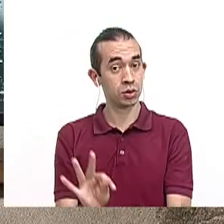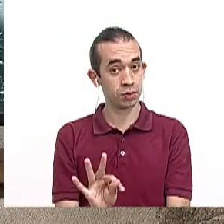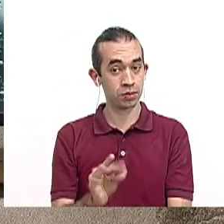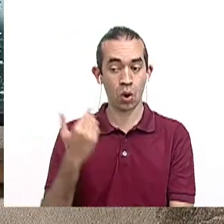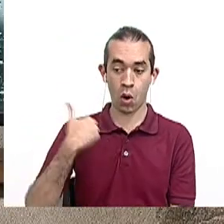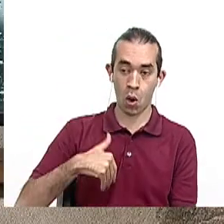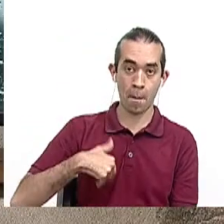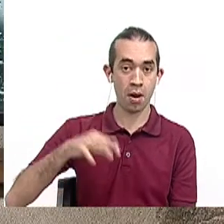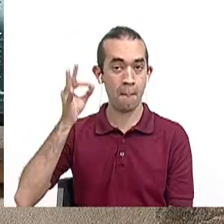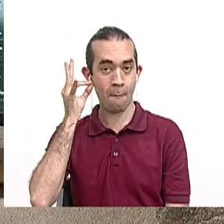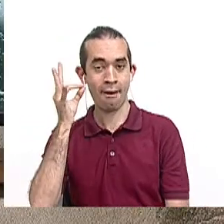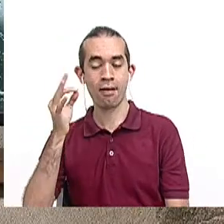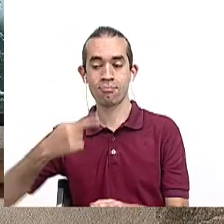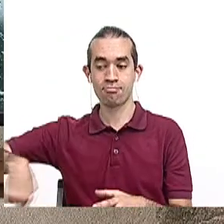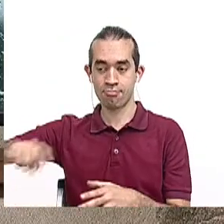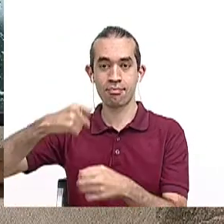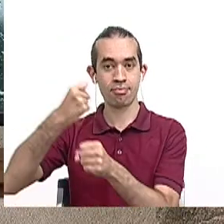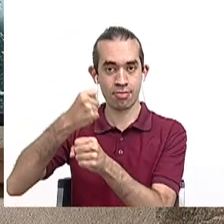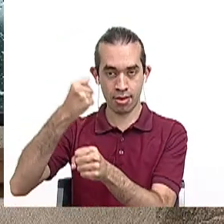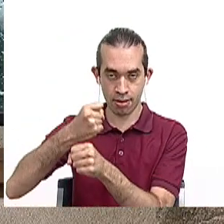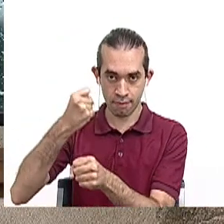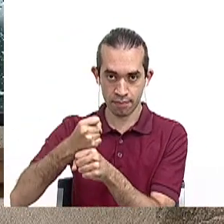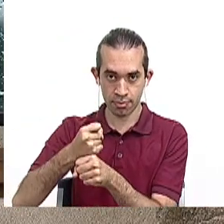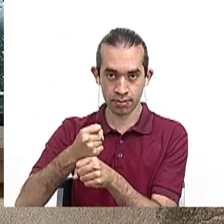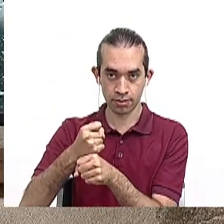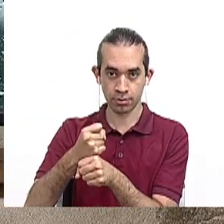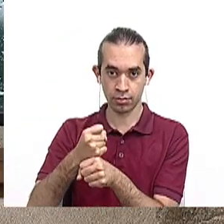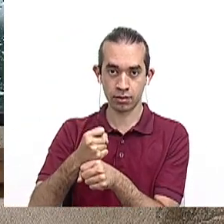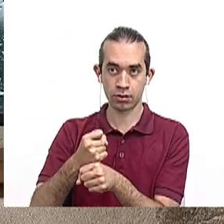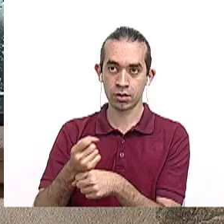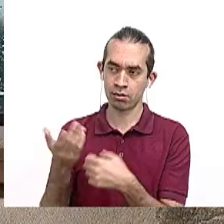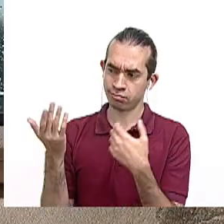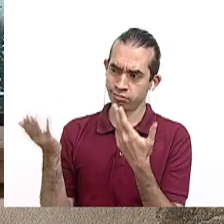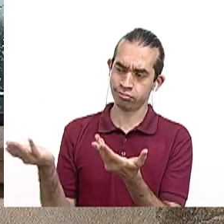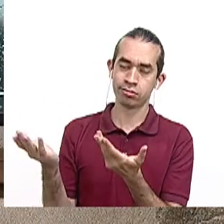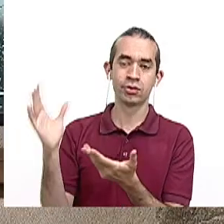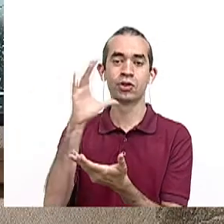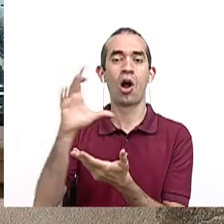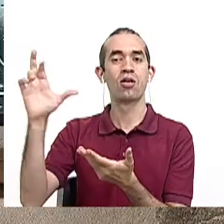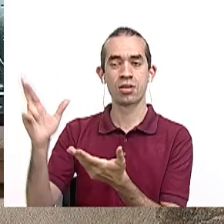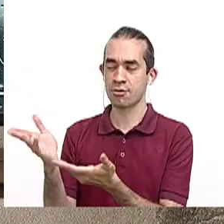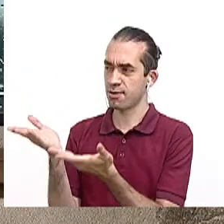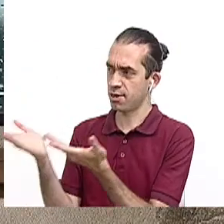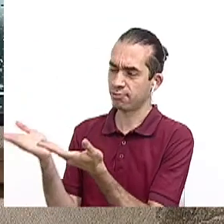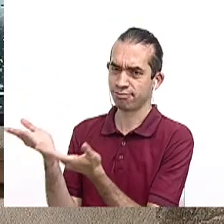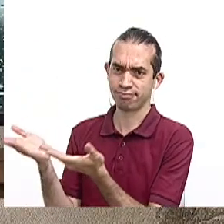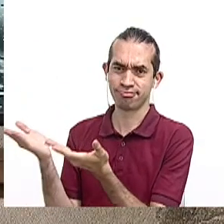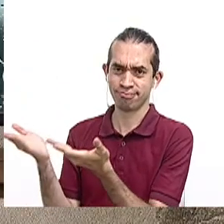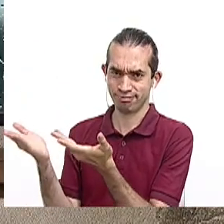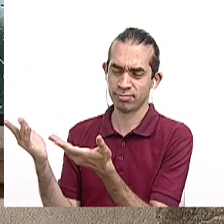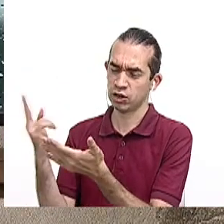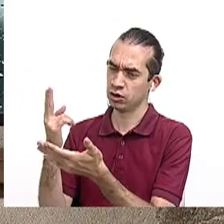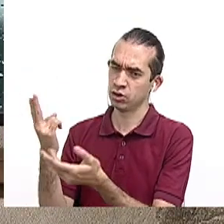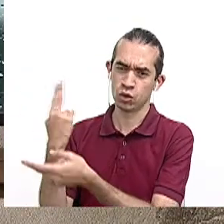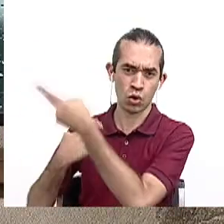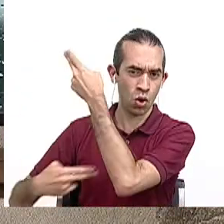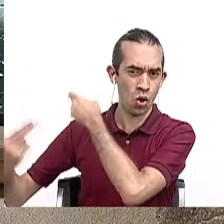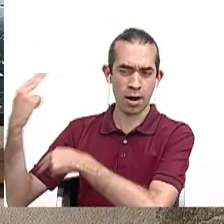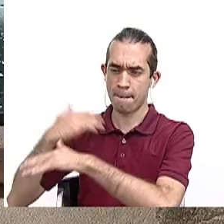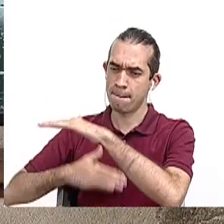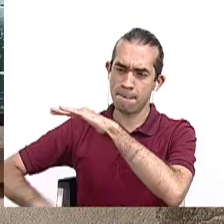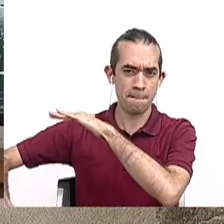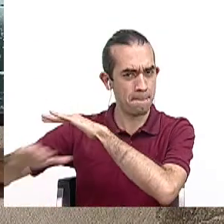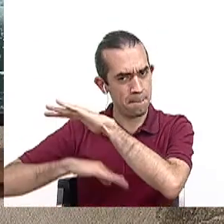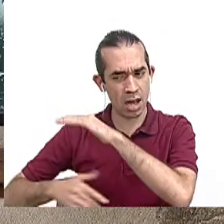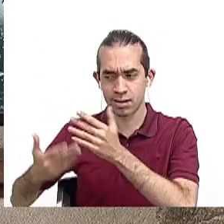y mujeres de trabajo y una herramienta. Creo que la historia de Costa Rica se ha construido mucho sobre este